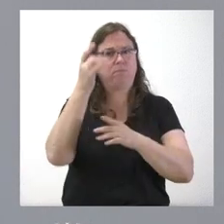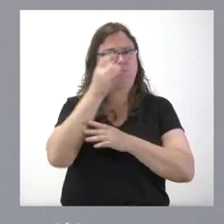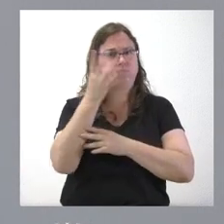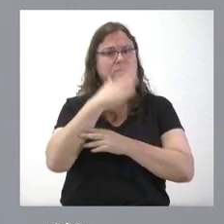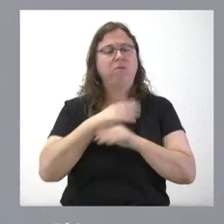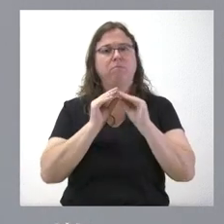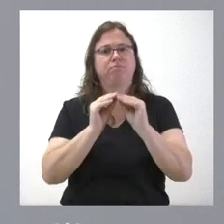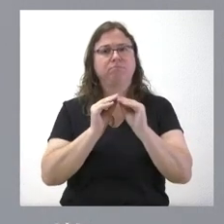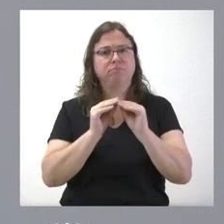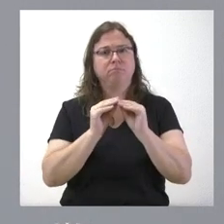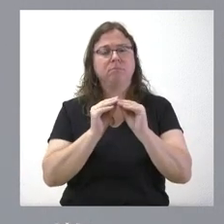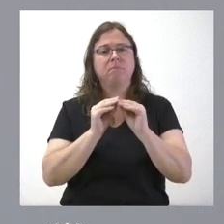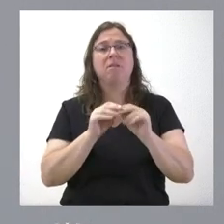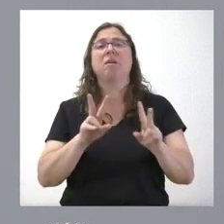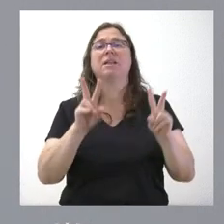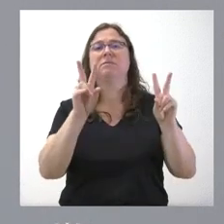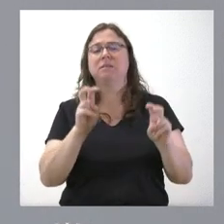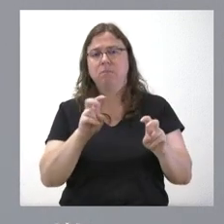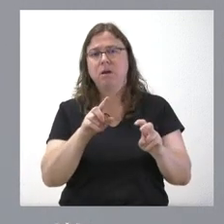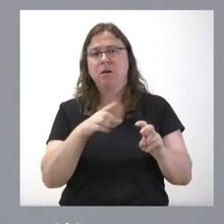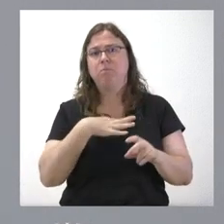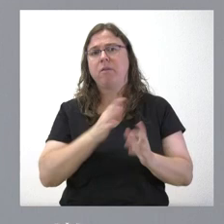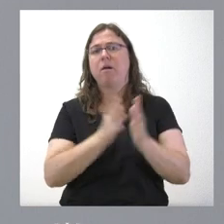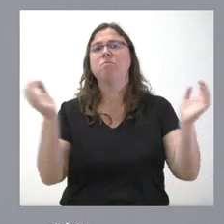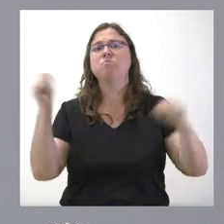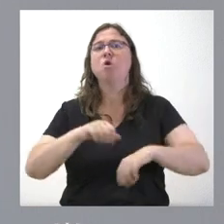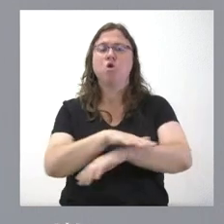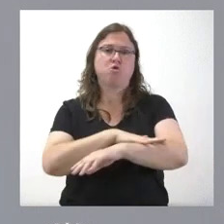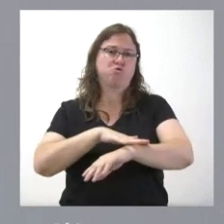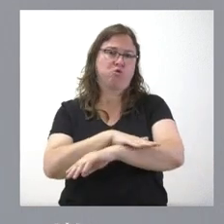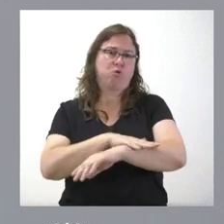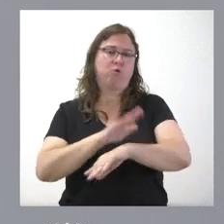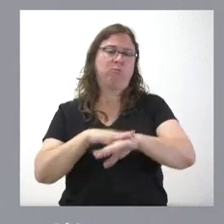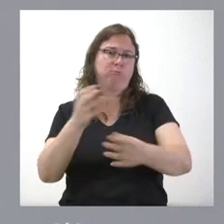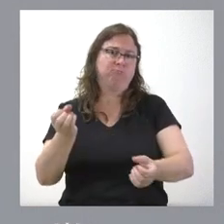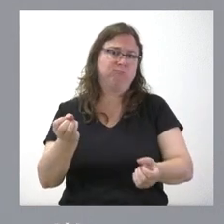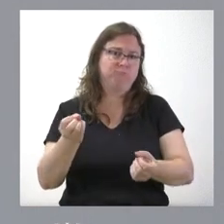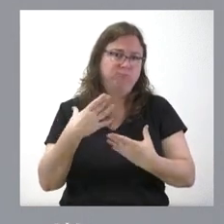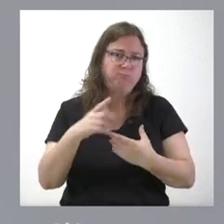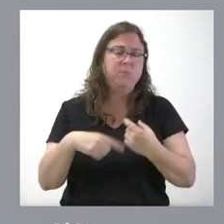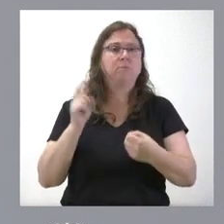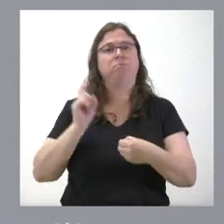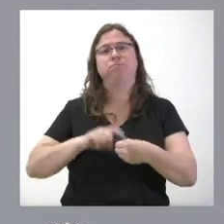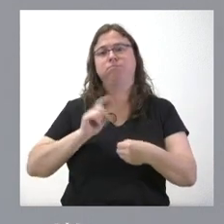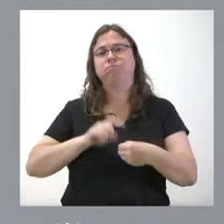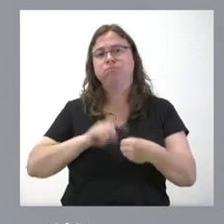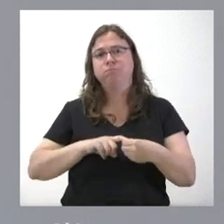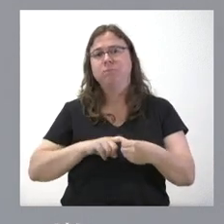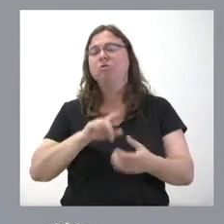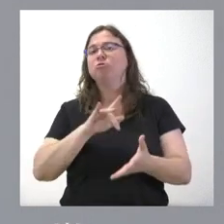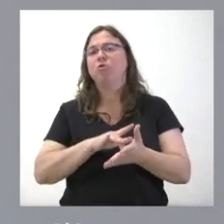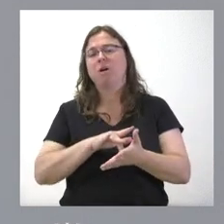desarrollar y en relación con lo que pueda aprobar el gobierno en la medida en que nos lo comunique nos haga partícipes pues lógicamente contará con